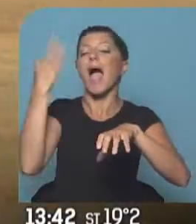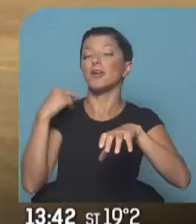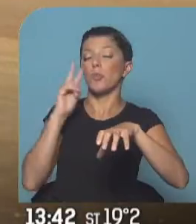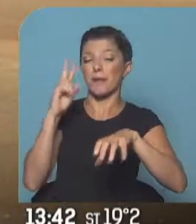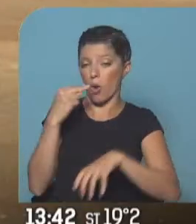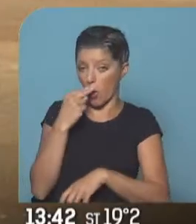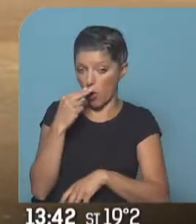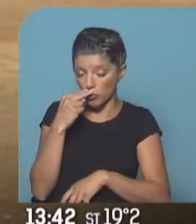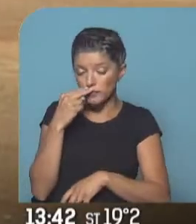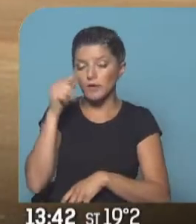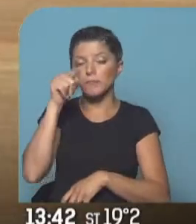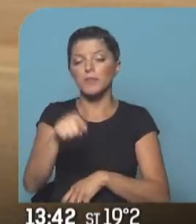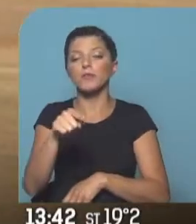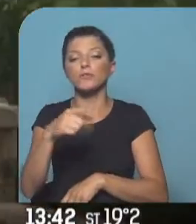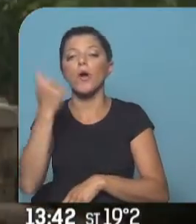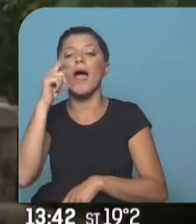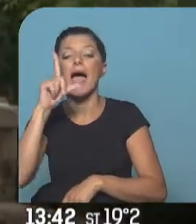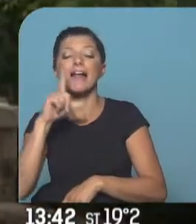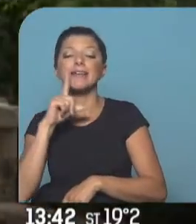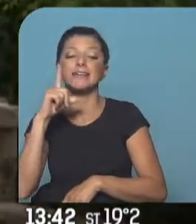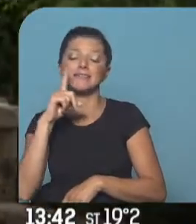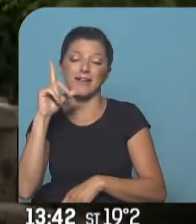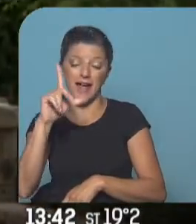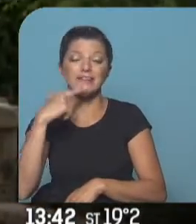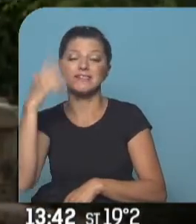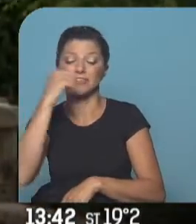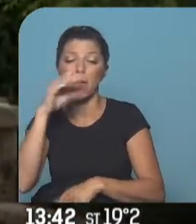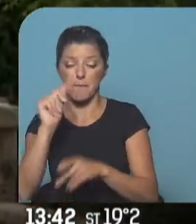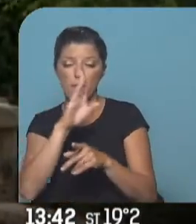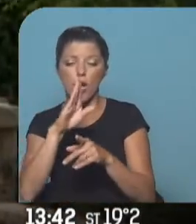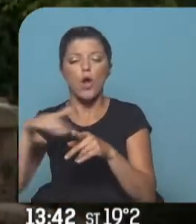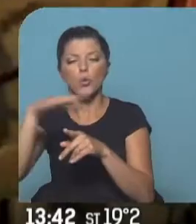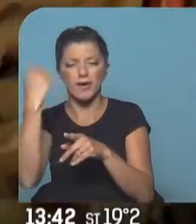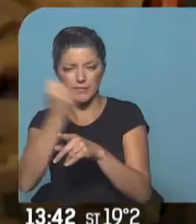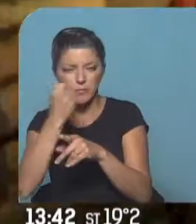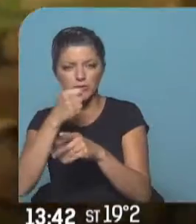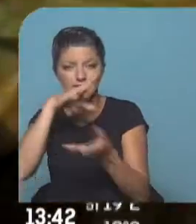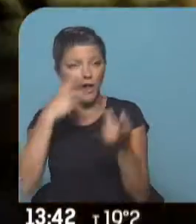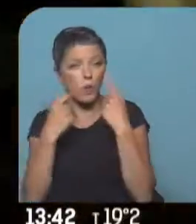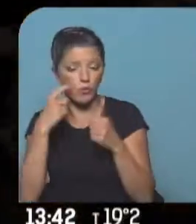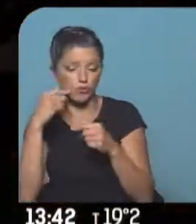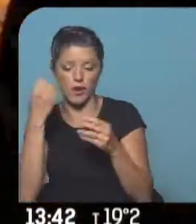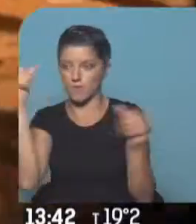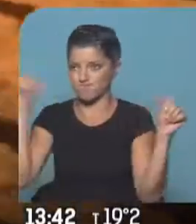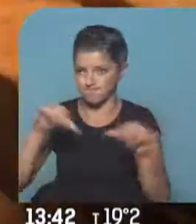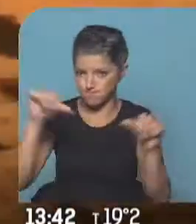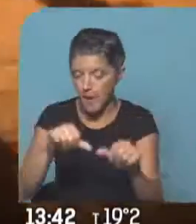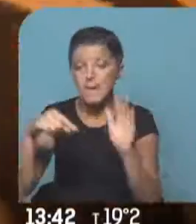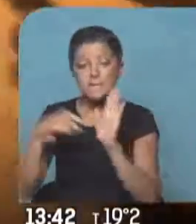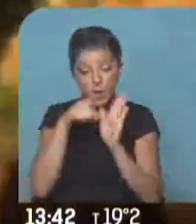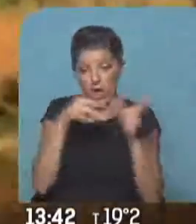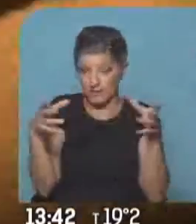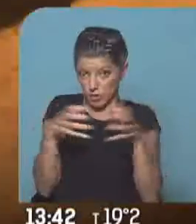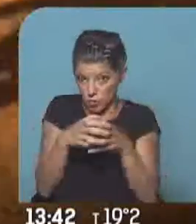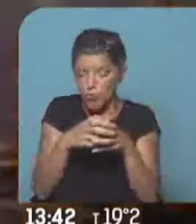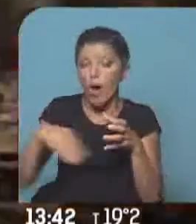Africana le arrebataron a Al-Shabaab el control de las principales ciudades del sur del país. Sin embargo, los militantes siguen dominando